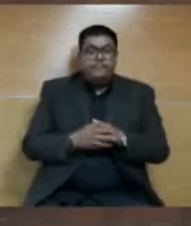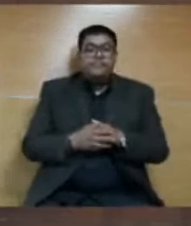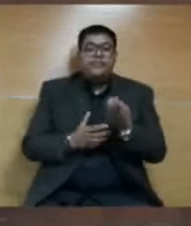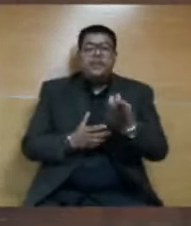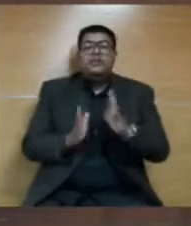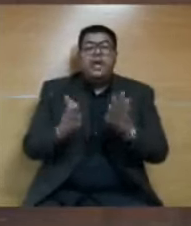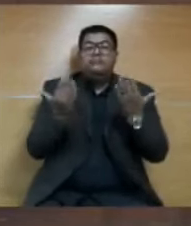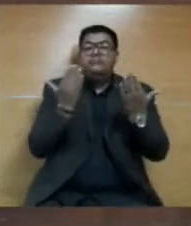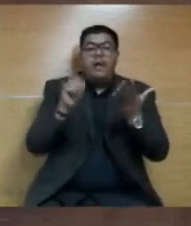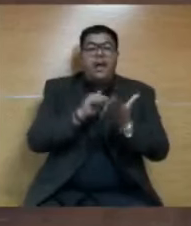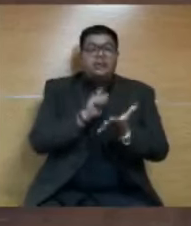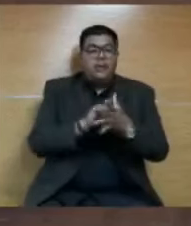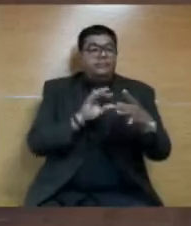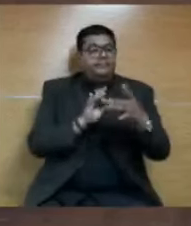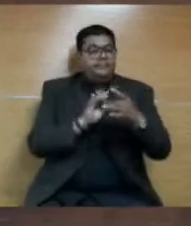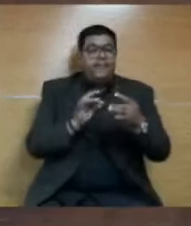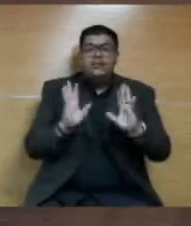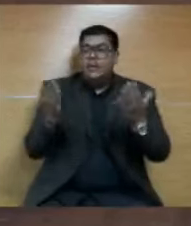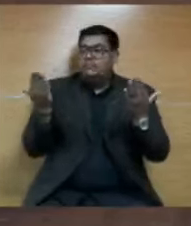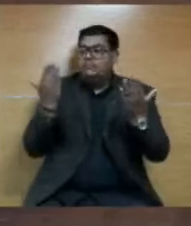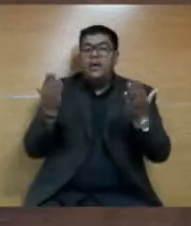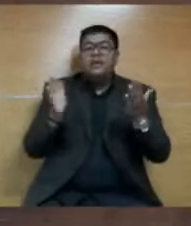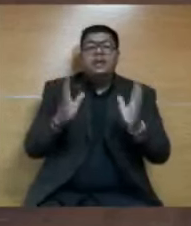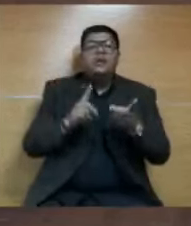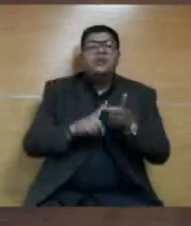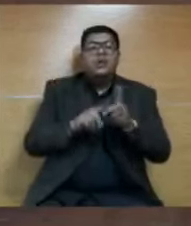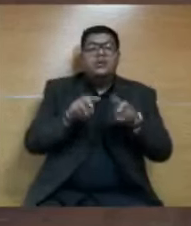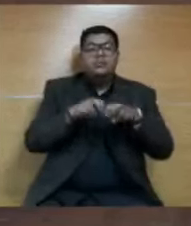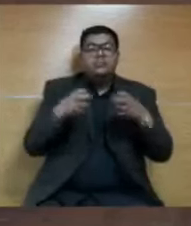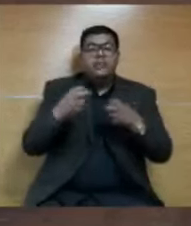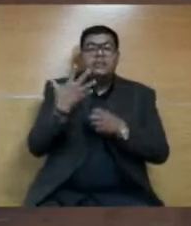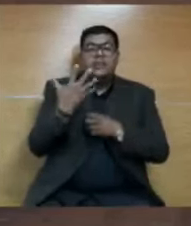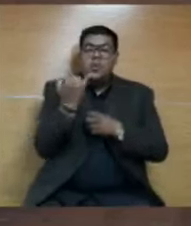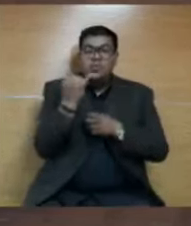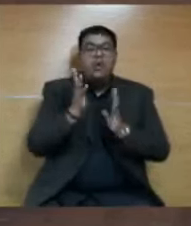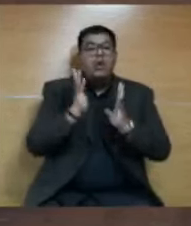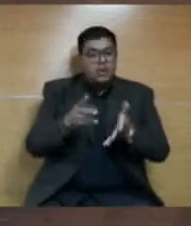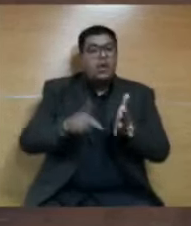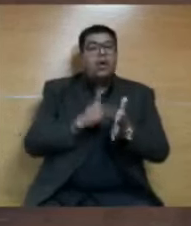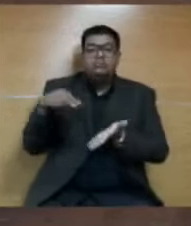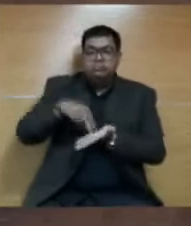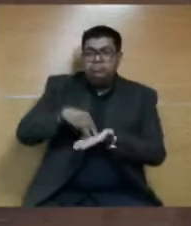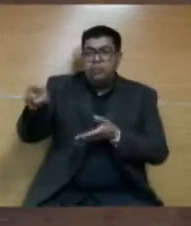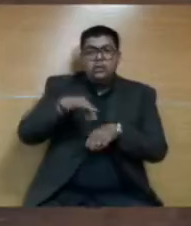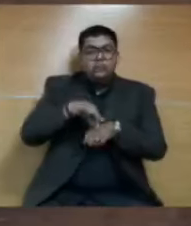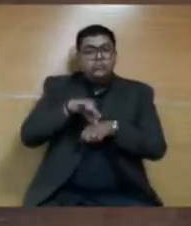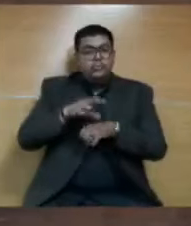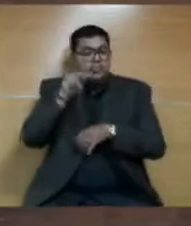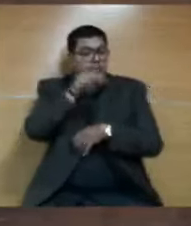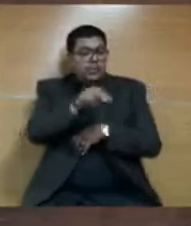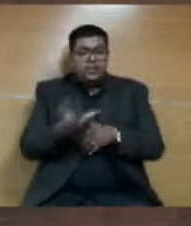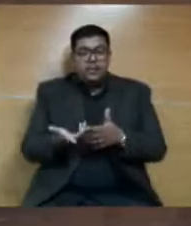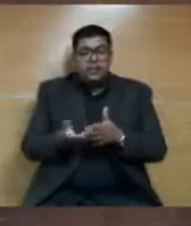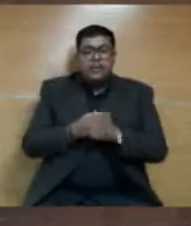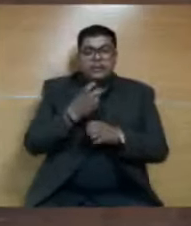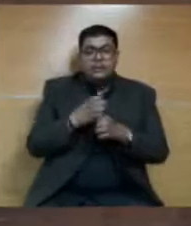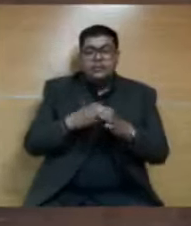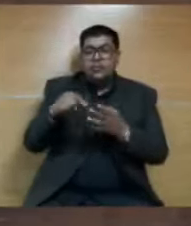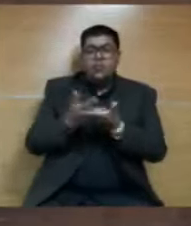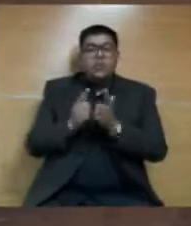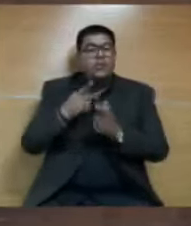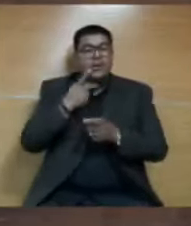el cotejo de las actas de escrutinio y cómputo aconteció en el Pleno el 5 de junio, en donde también estuvieron presentes los representantes de los partidos